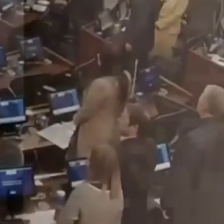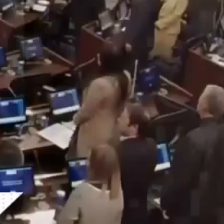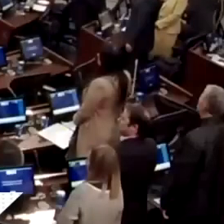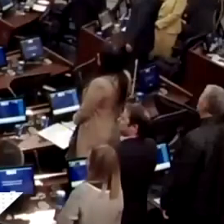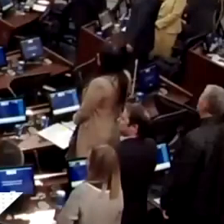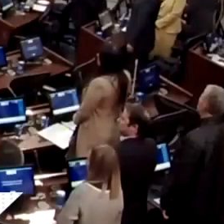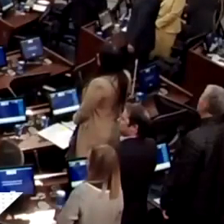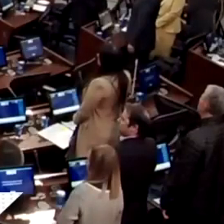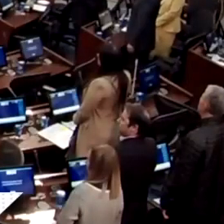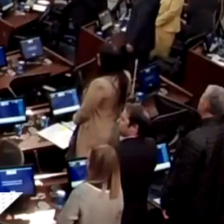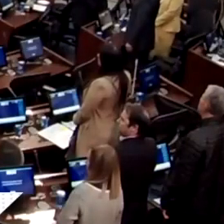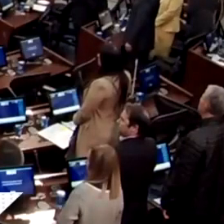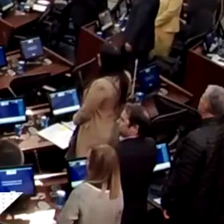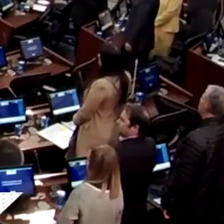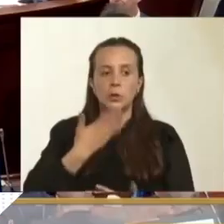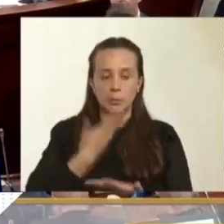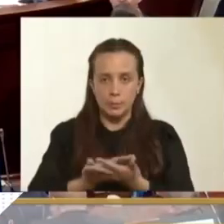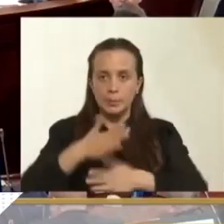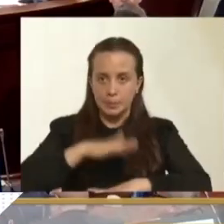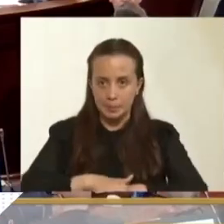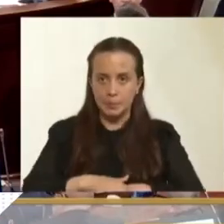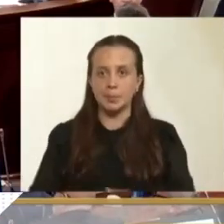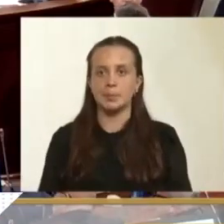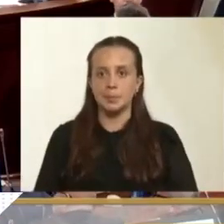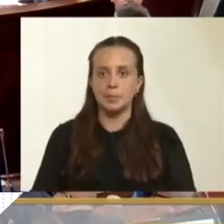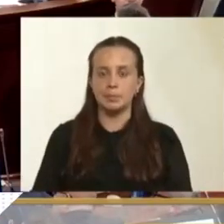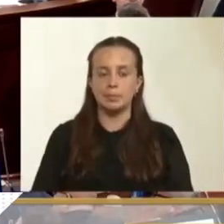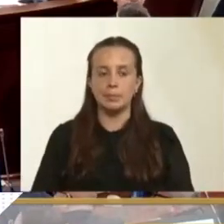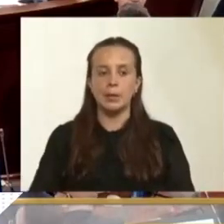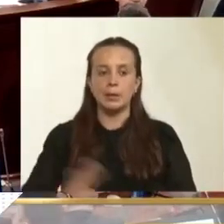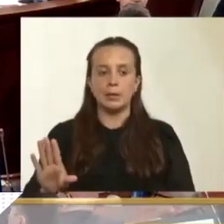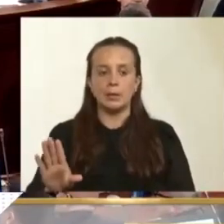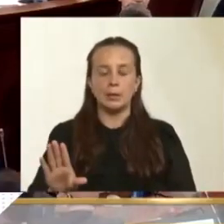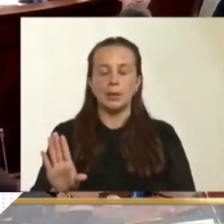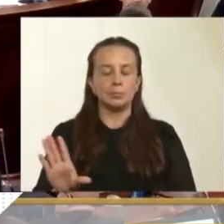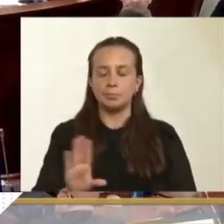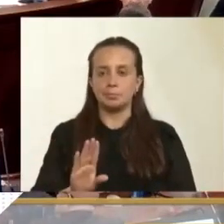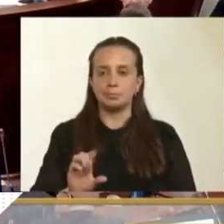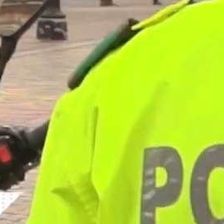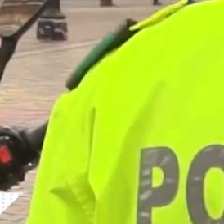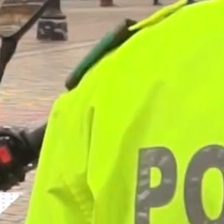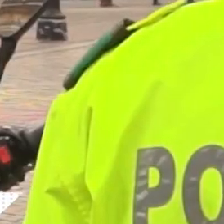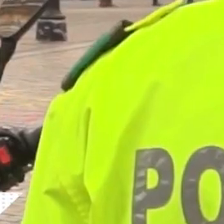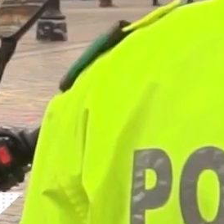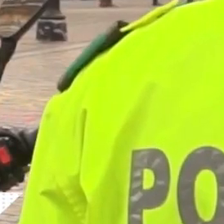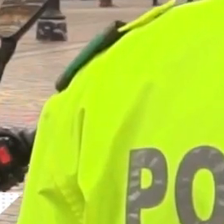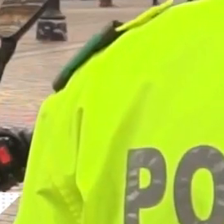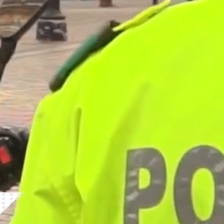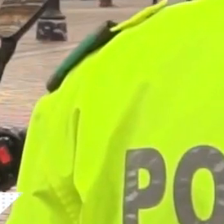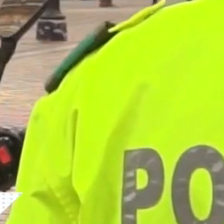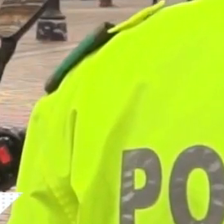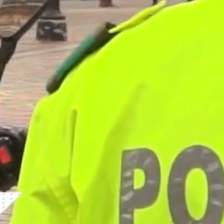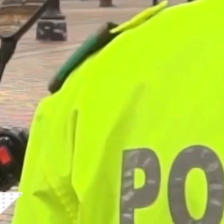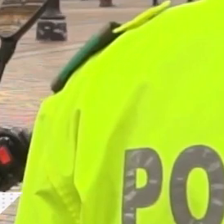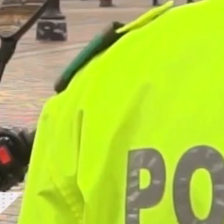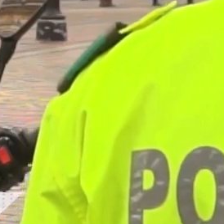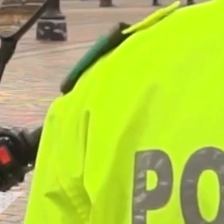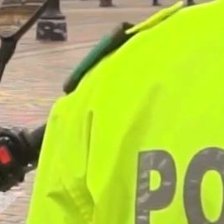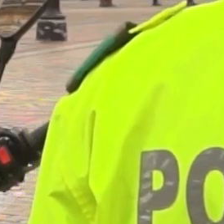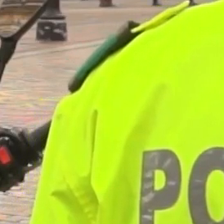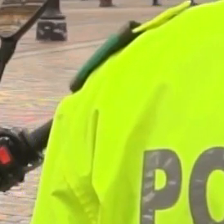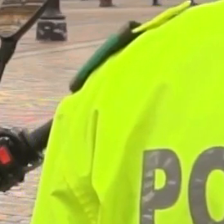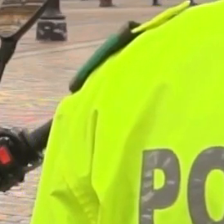El proyecto de ley busca que los policías heridos, así como los familiares de los uniformados fallecidos en el atentado, reciban un régimen especial de